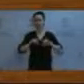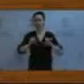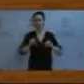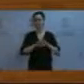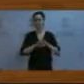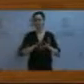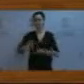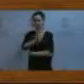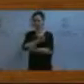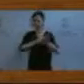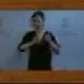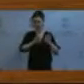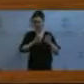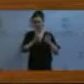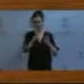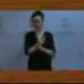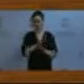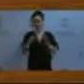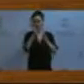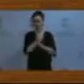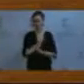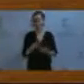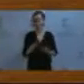turno rotatorio, ¿no? De tal manera que sean